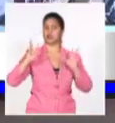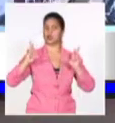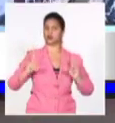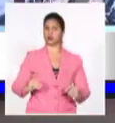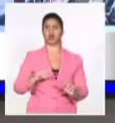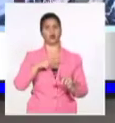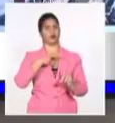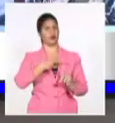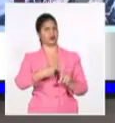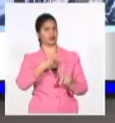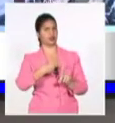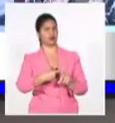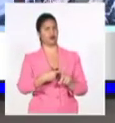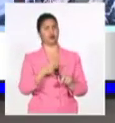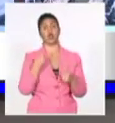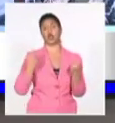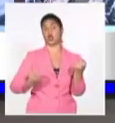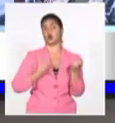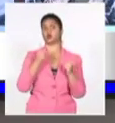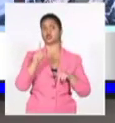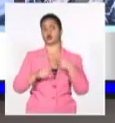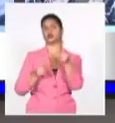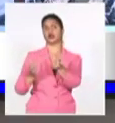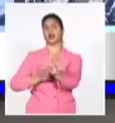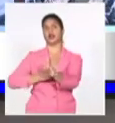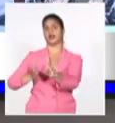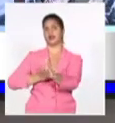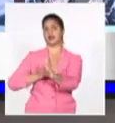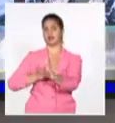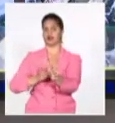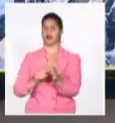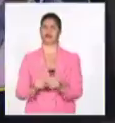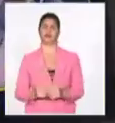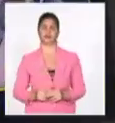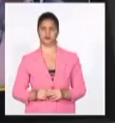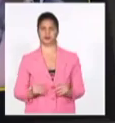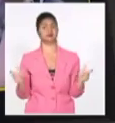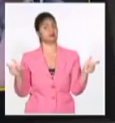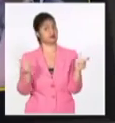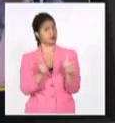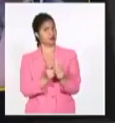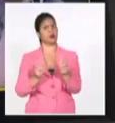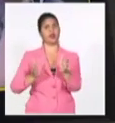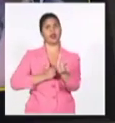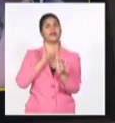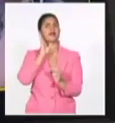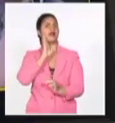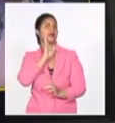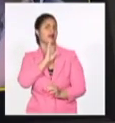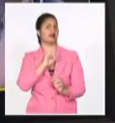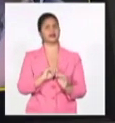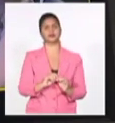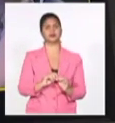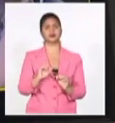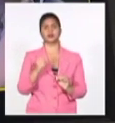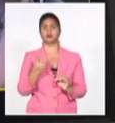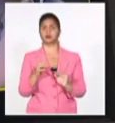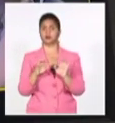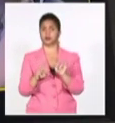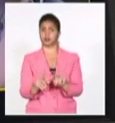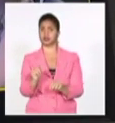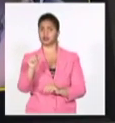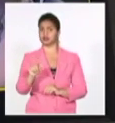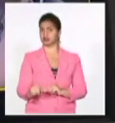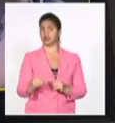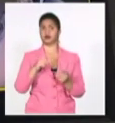el enfrentamiento y erradicación de ilegalidades. El primer secretario del Comité Provincial del